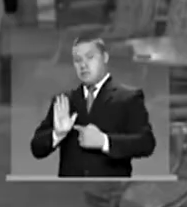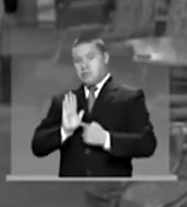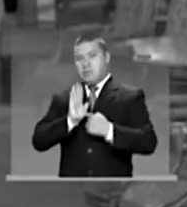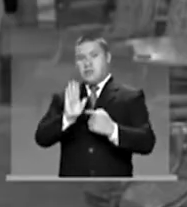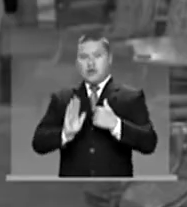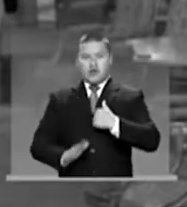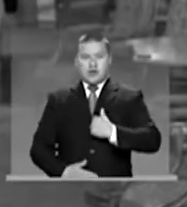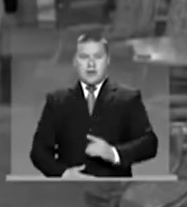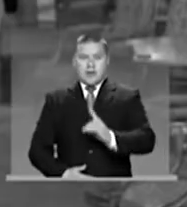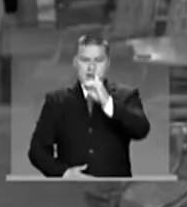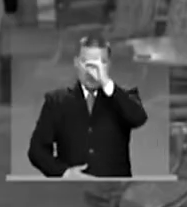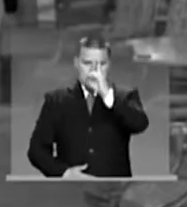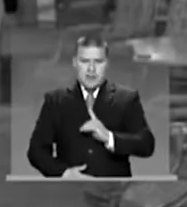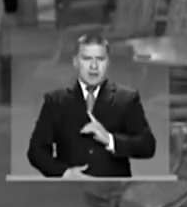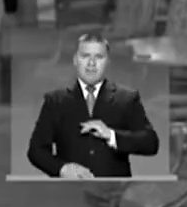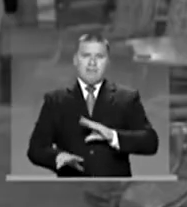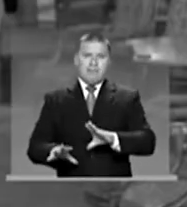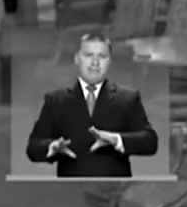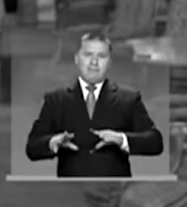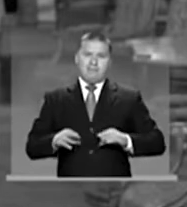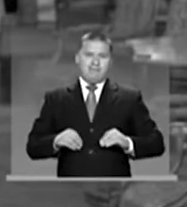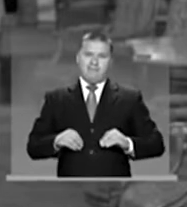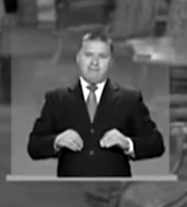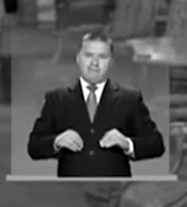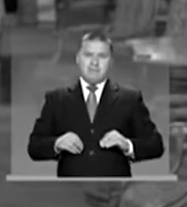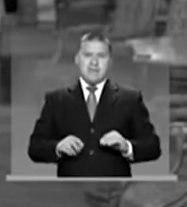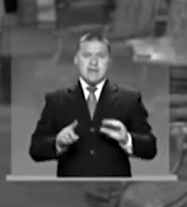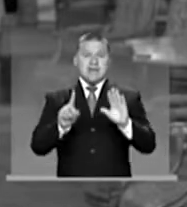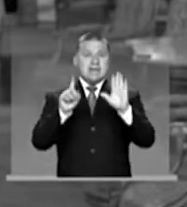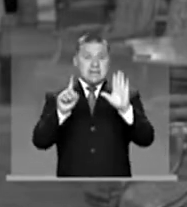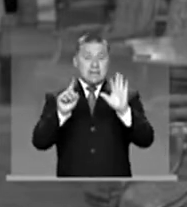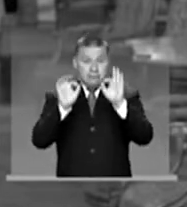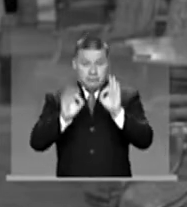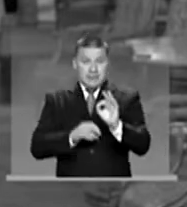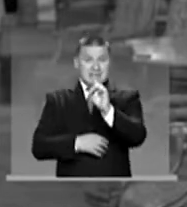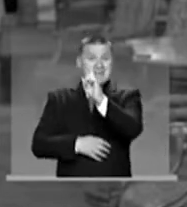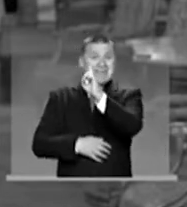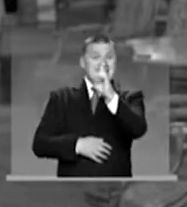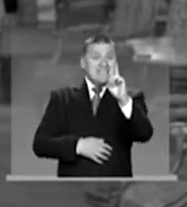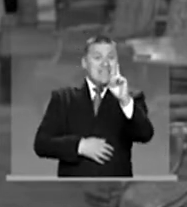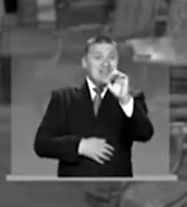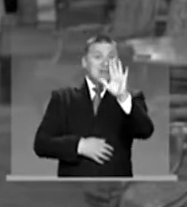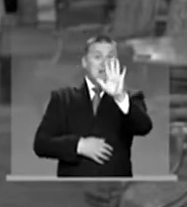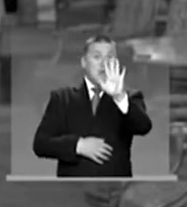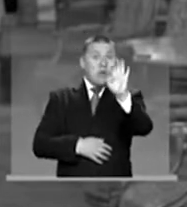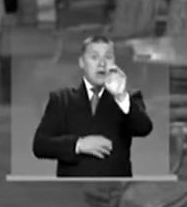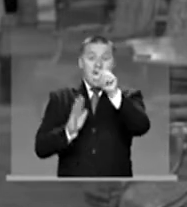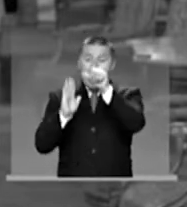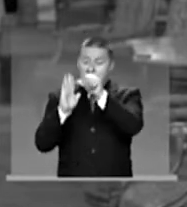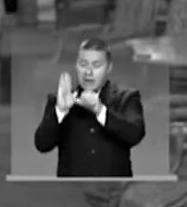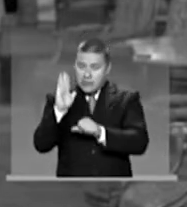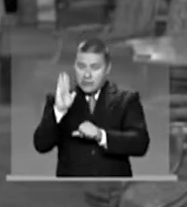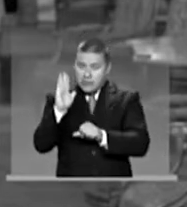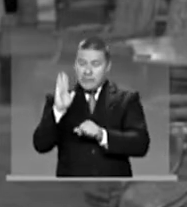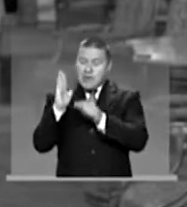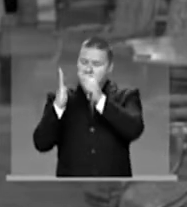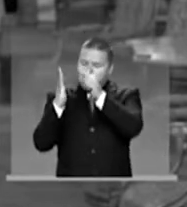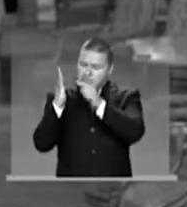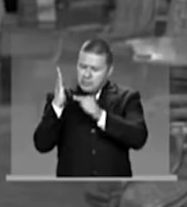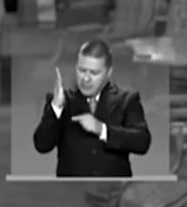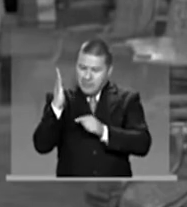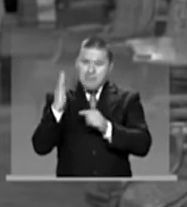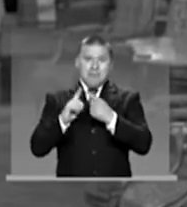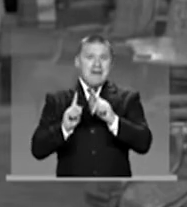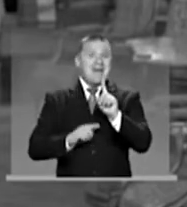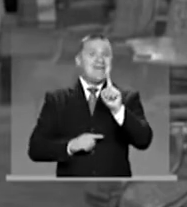He decidido realizar objeciones a 6 de los 159 artículos de la Ley Estatutaria de